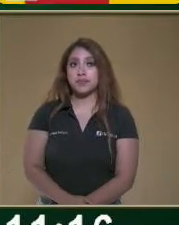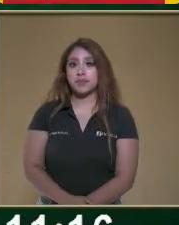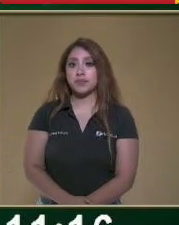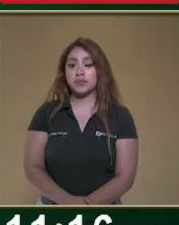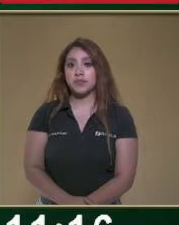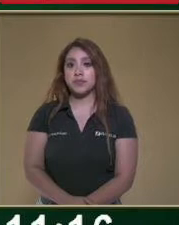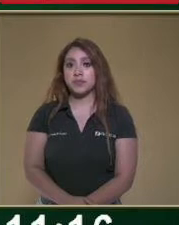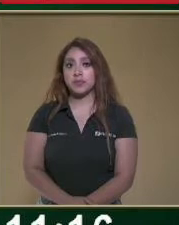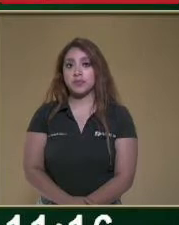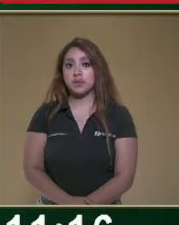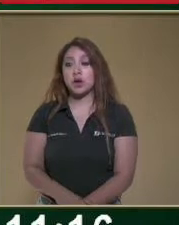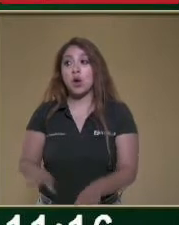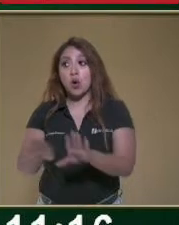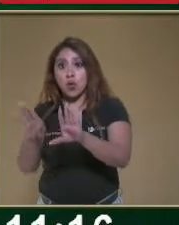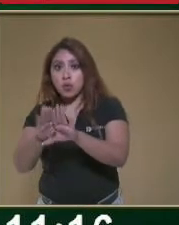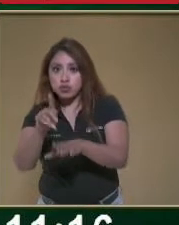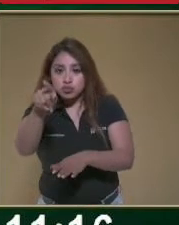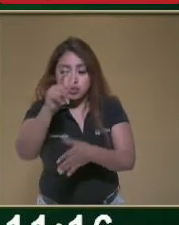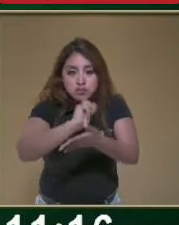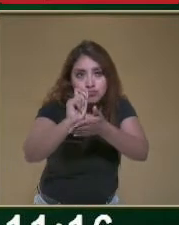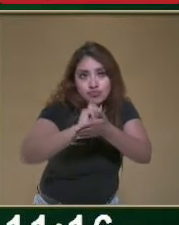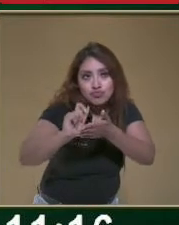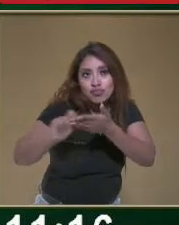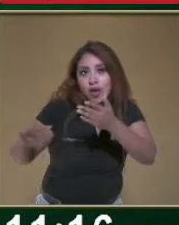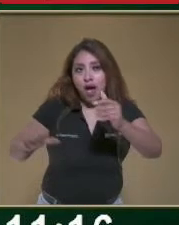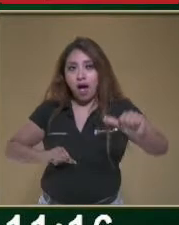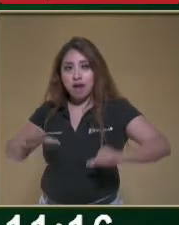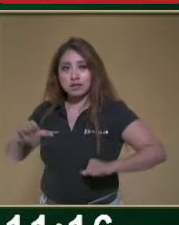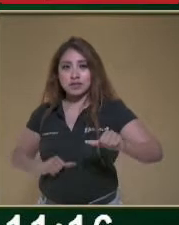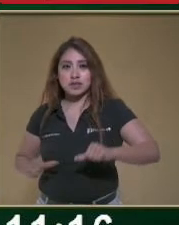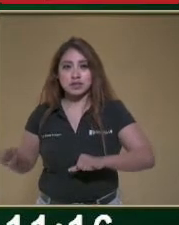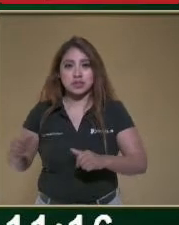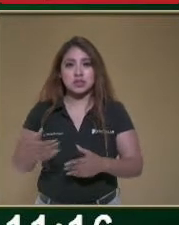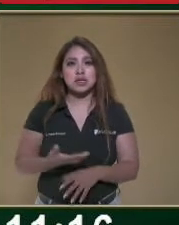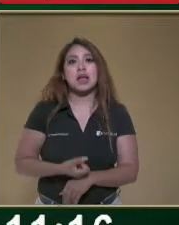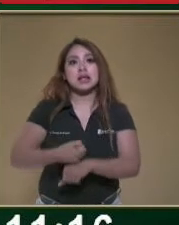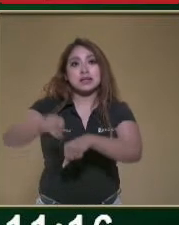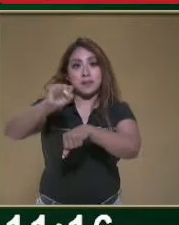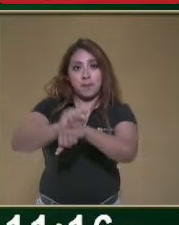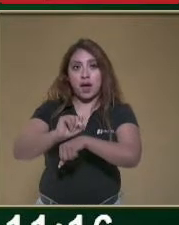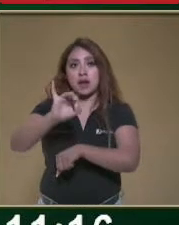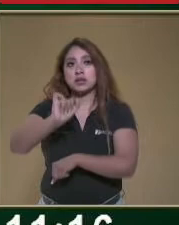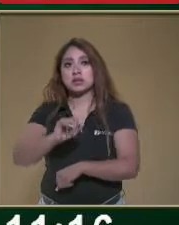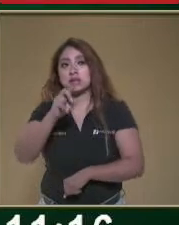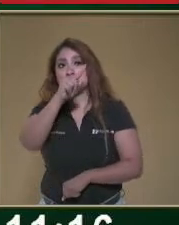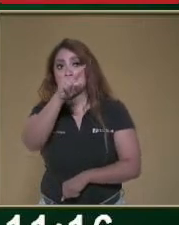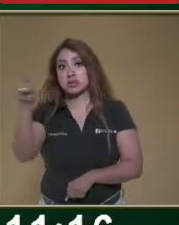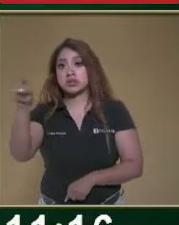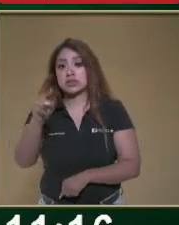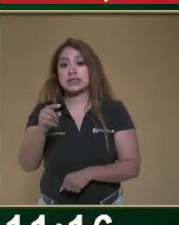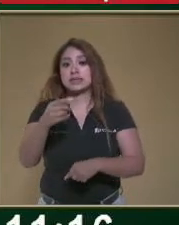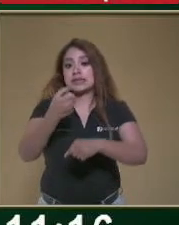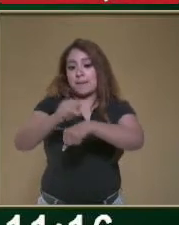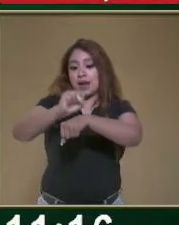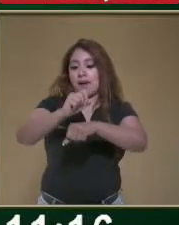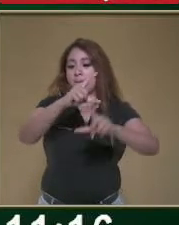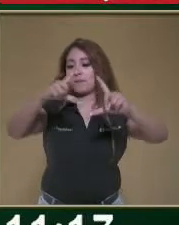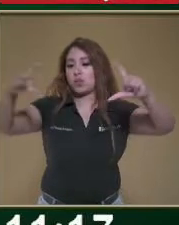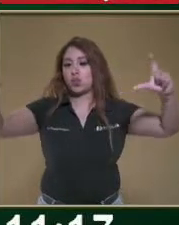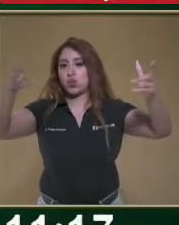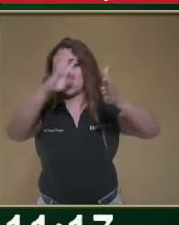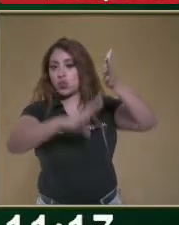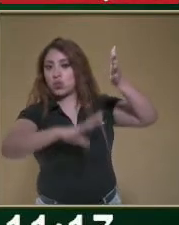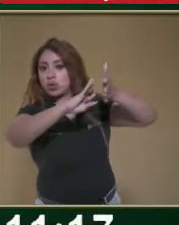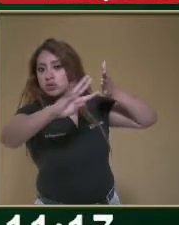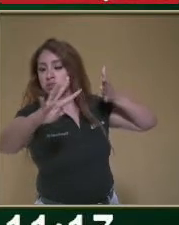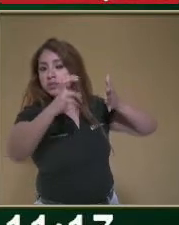cómo registran las actividades de toda la semana en este formato que se llama el semanario. ¿Sí? El semanario es